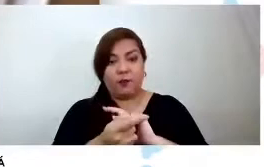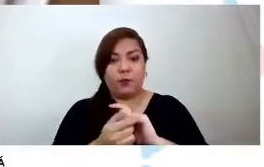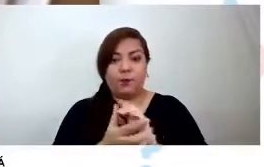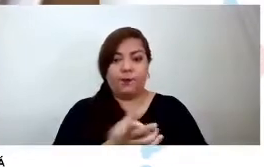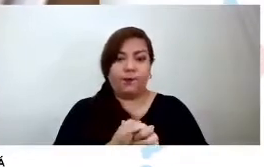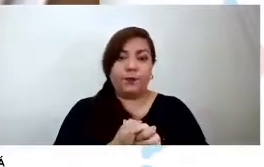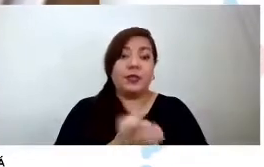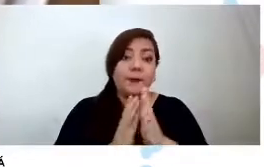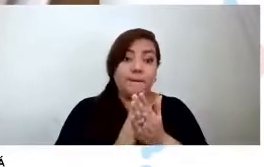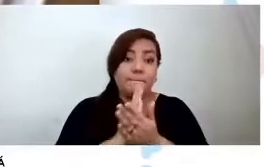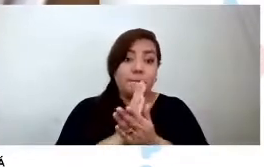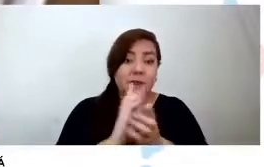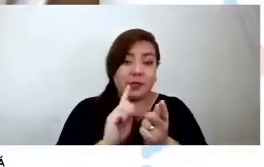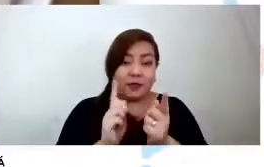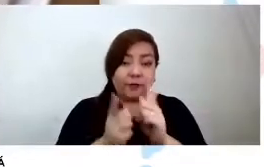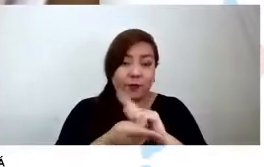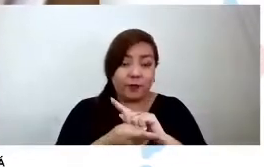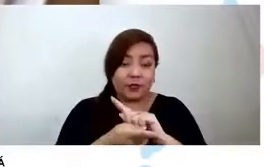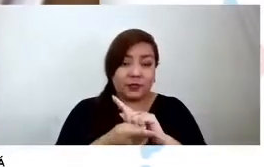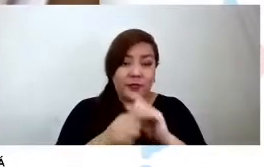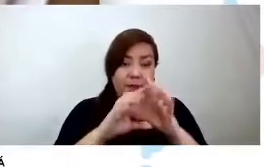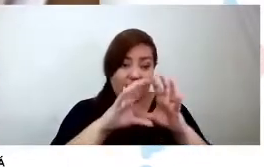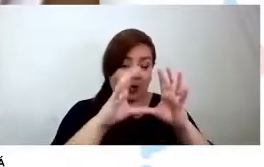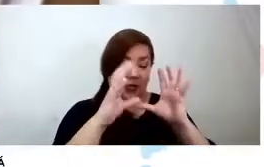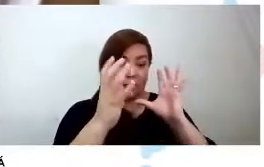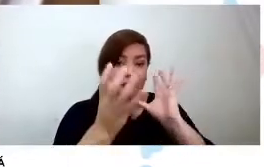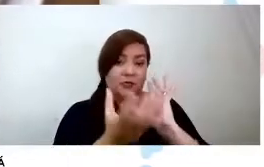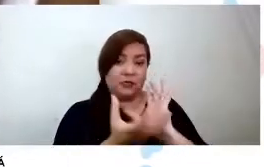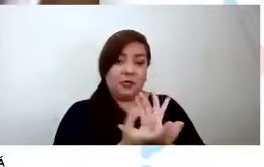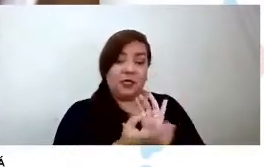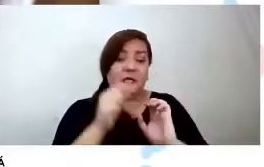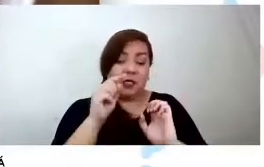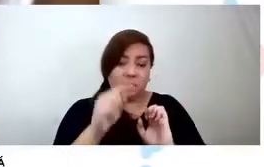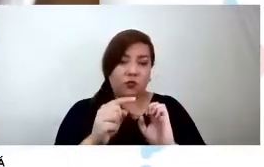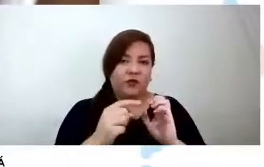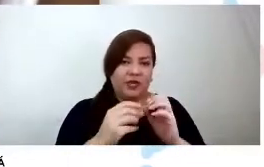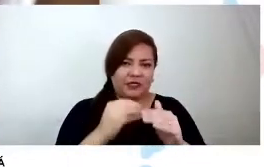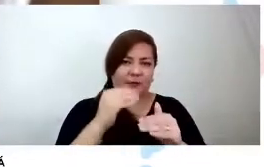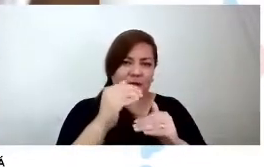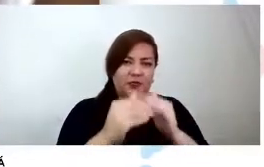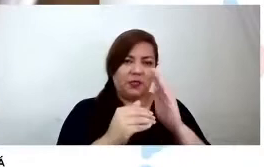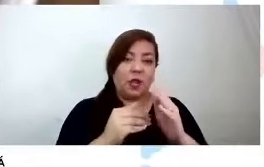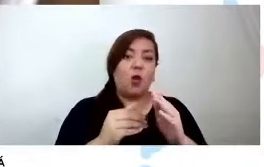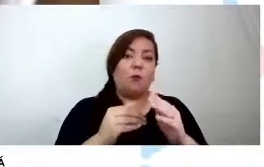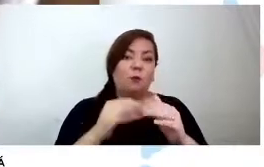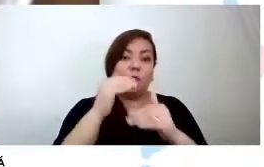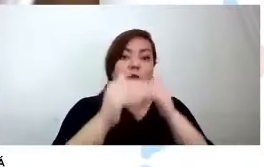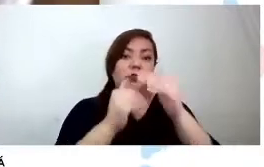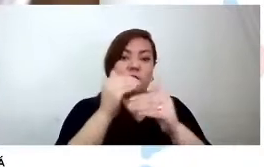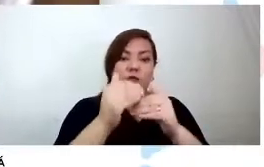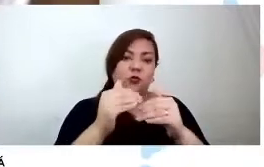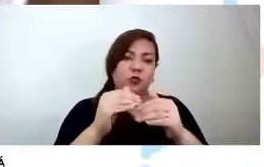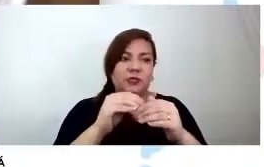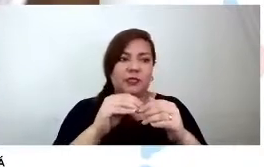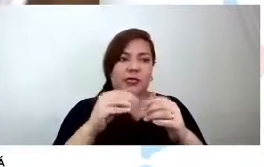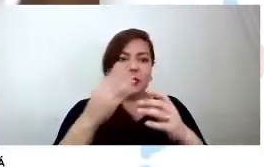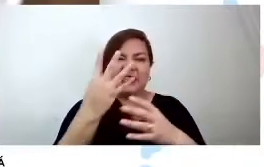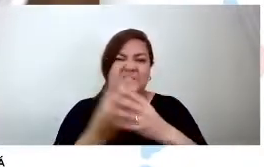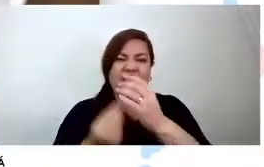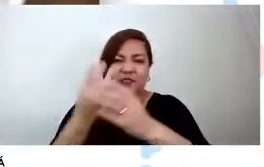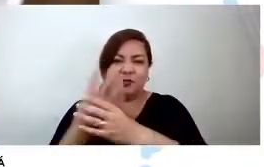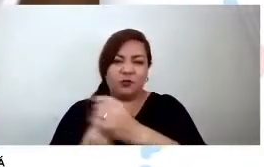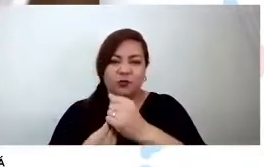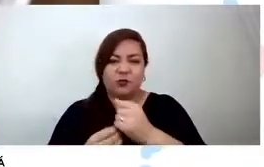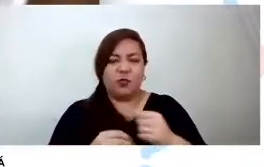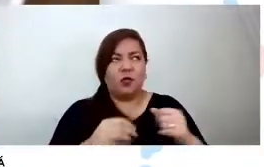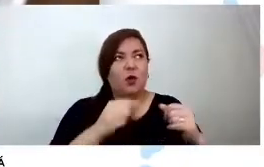empieza a transformarse el planeta y van a ser parte de los procesos de extinción del Pérmico al Triásico. Estamos hablando cuando